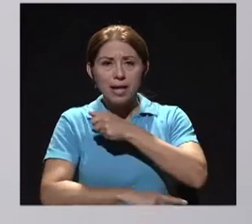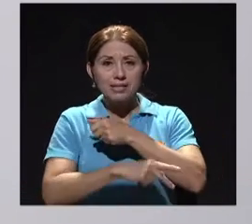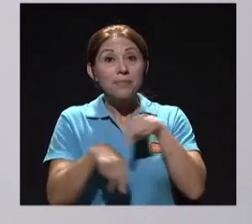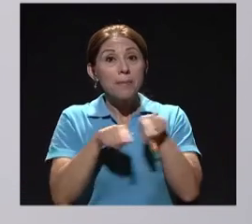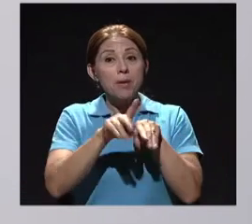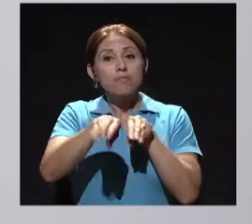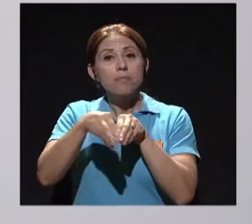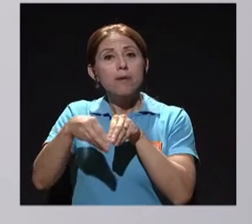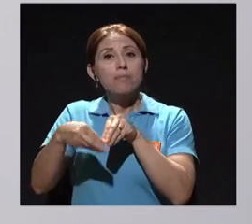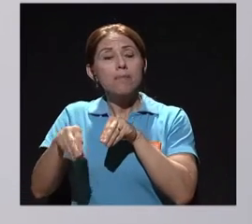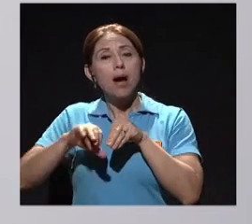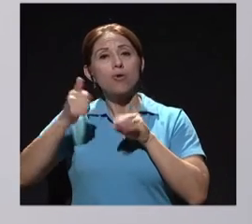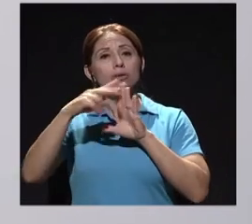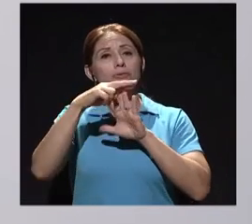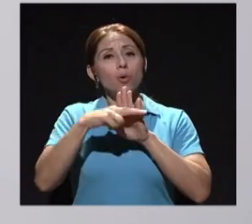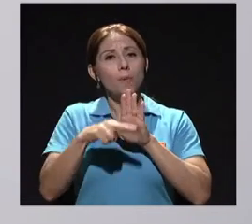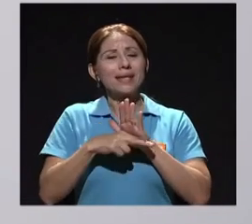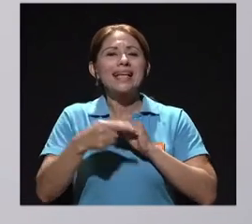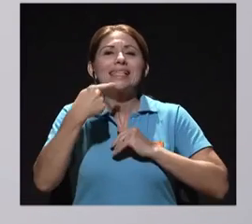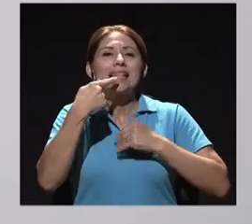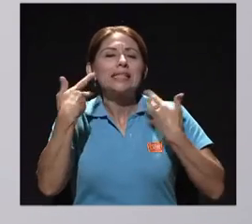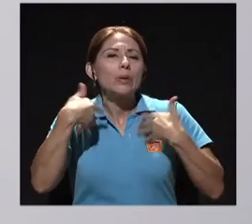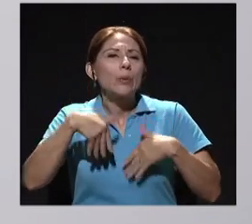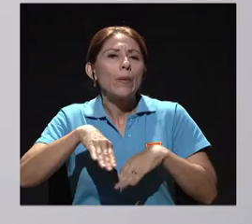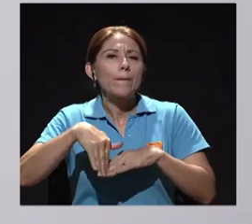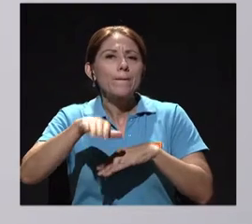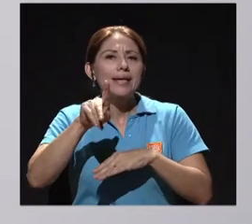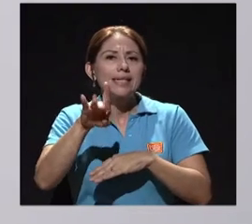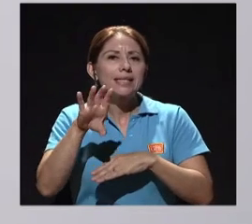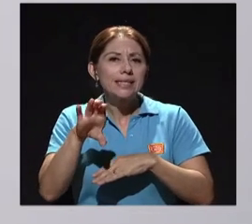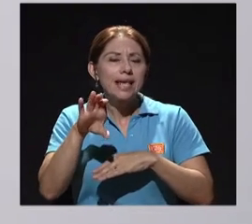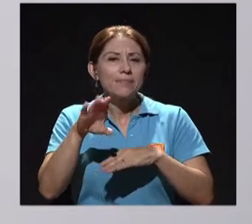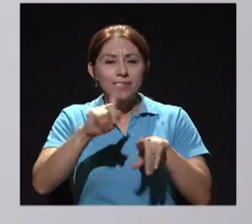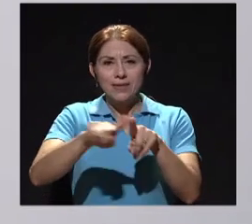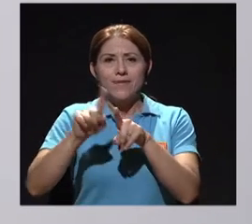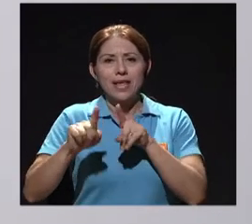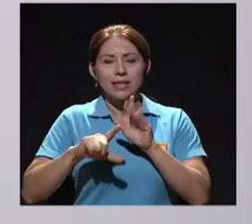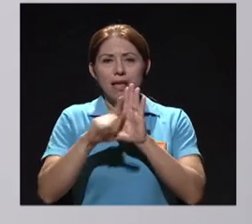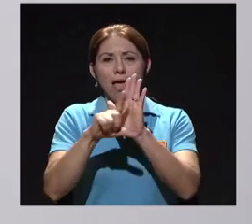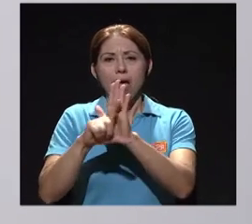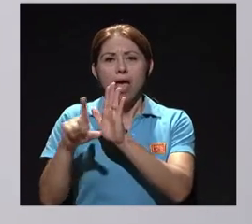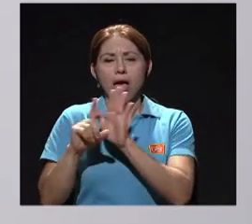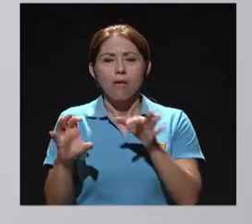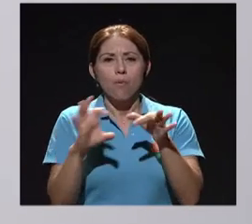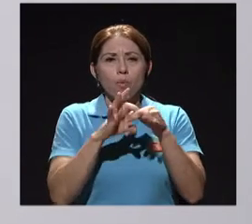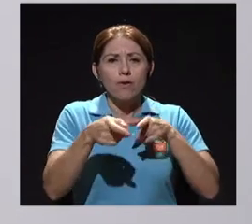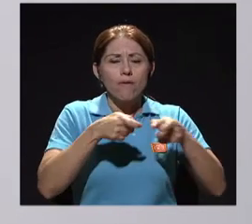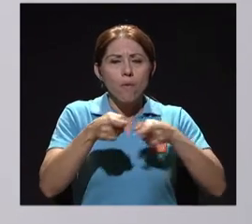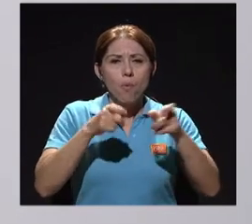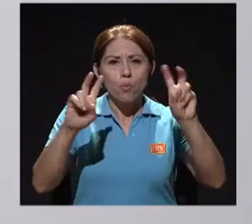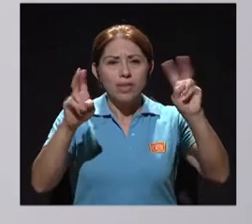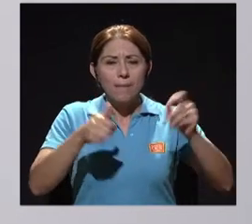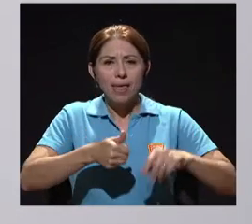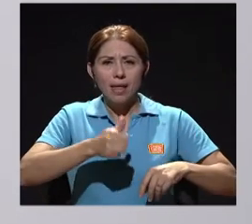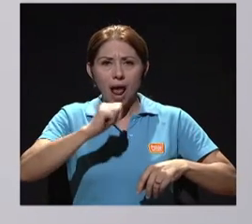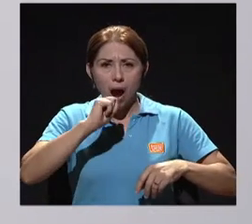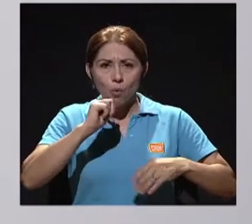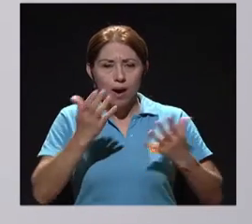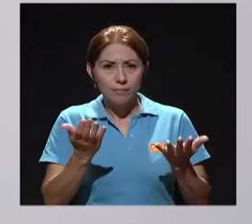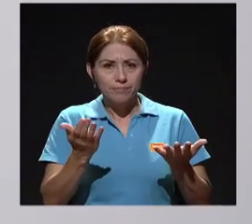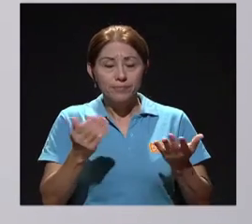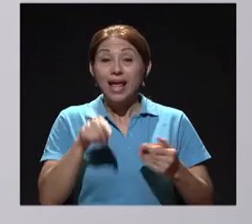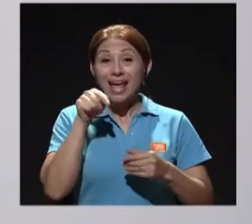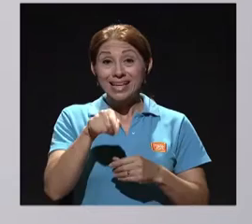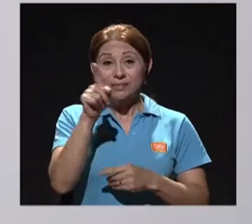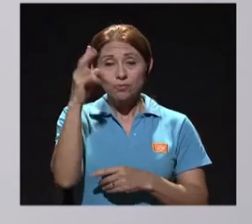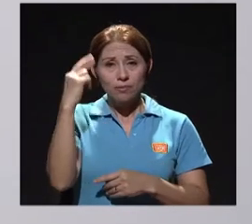más de 100 cuerpos normativos que regulan aspectos relacionados con el tema del agua y eso fue una de las razones por